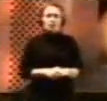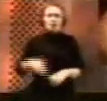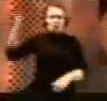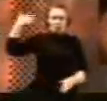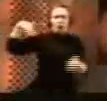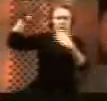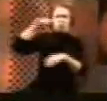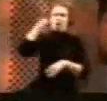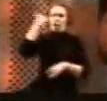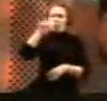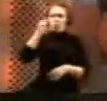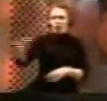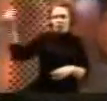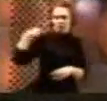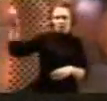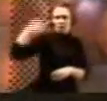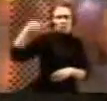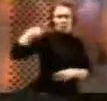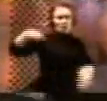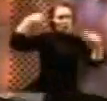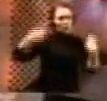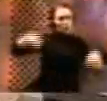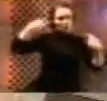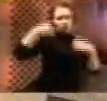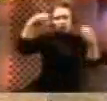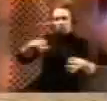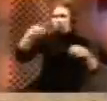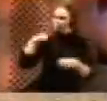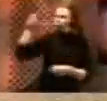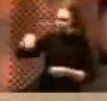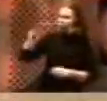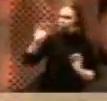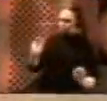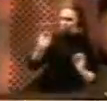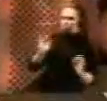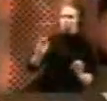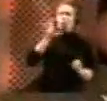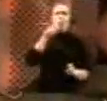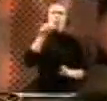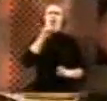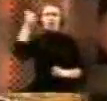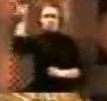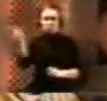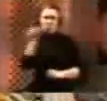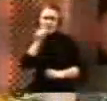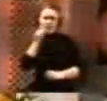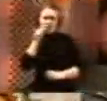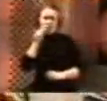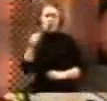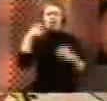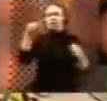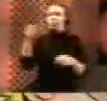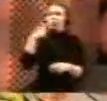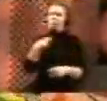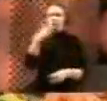tiempo mi abuelito dándome la lata, siempre con razón. El viejo decía con tristeza